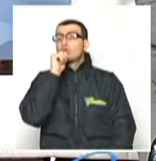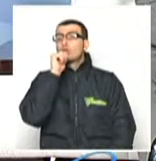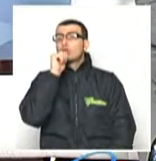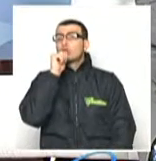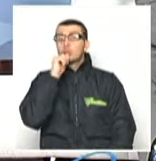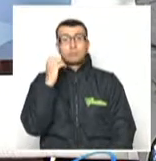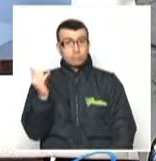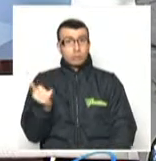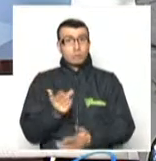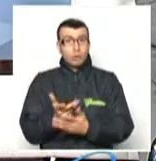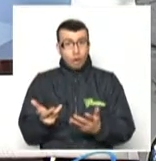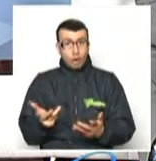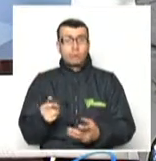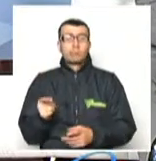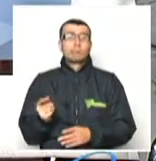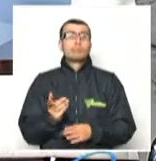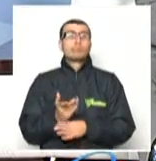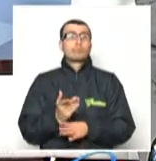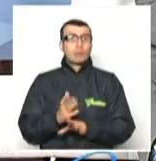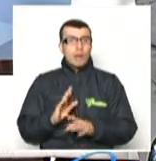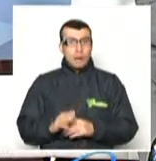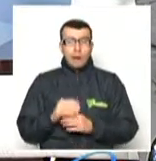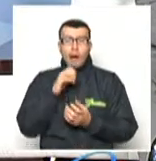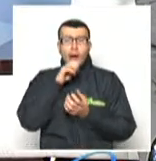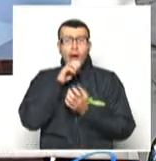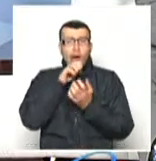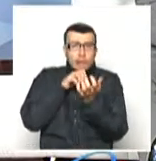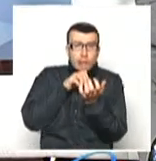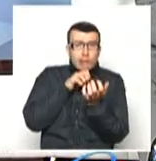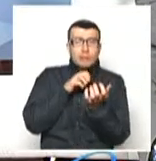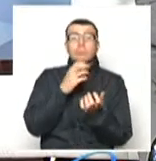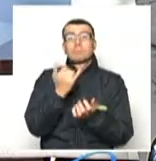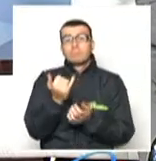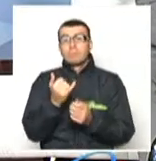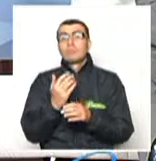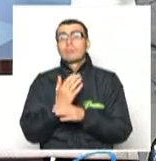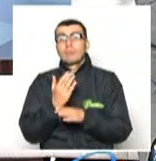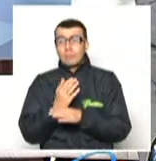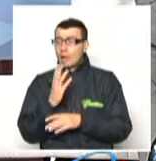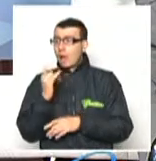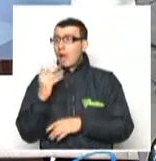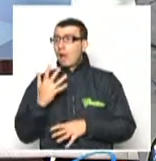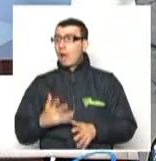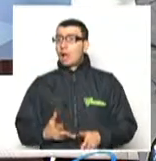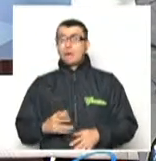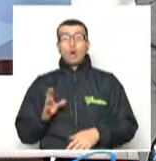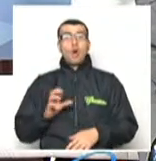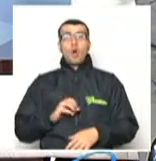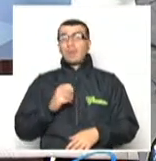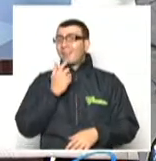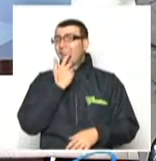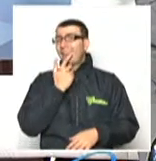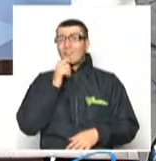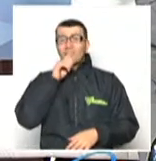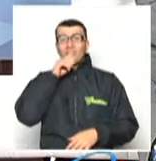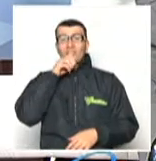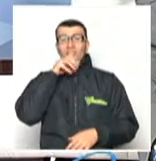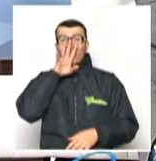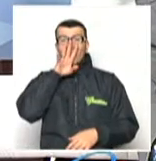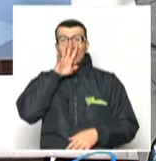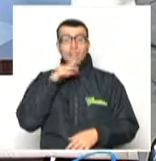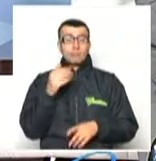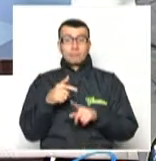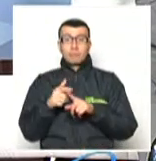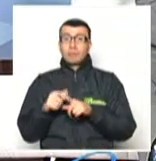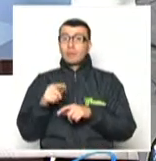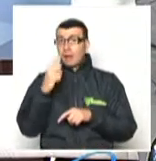dedo, por todas estos malos hábitos, que uno ve que se les salen los dientes, que hasta se les deforma